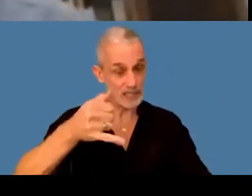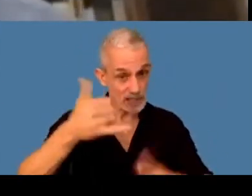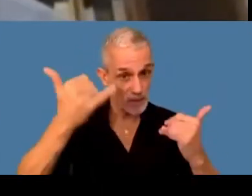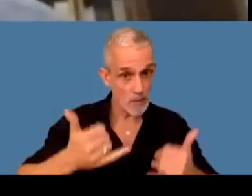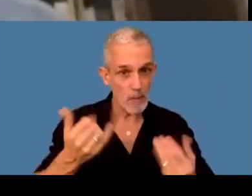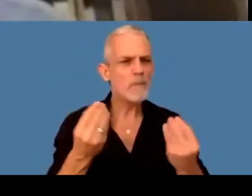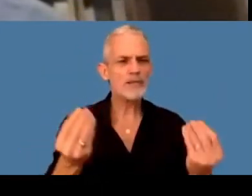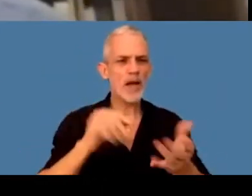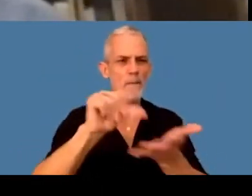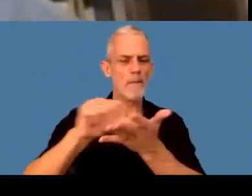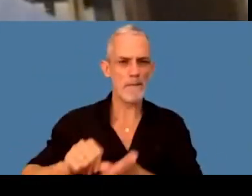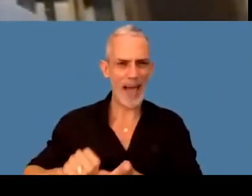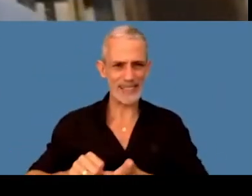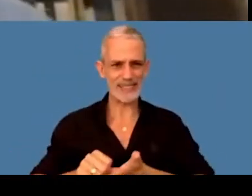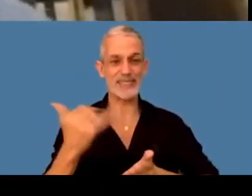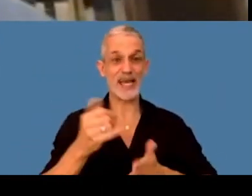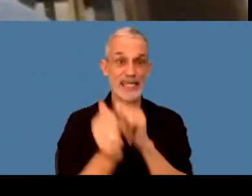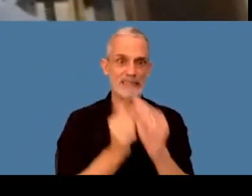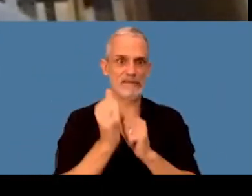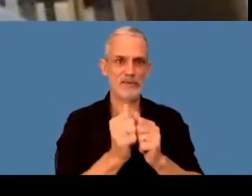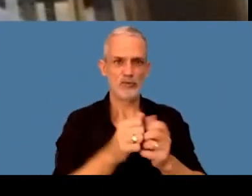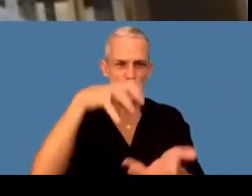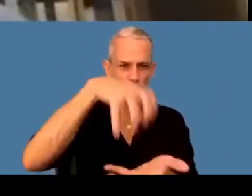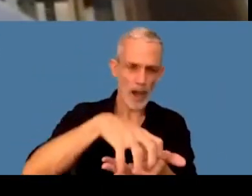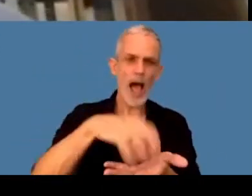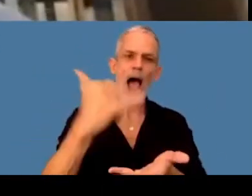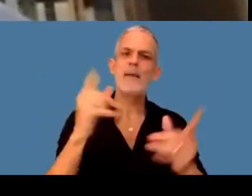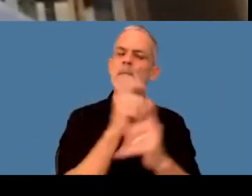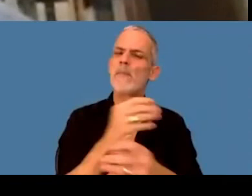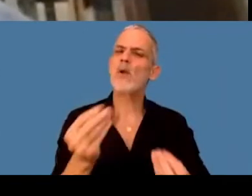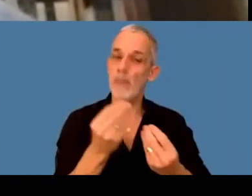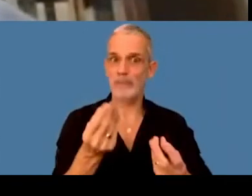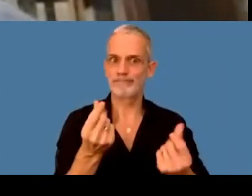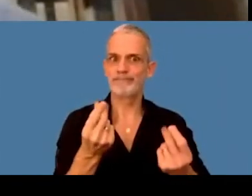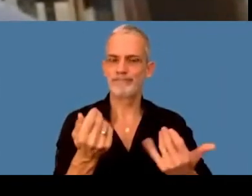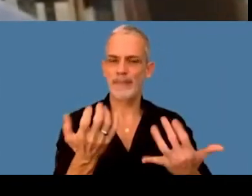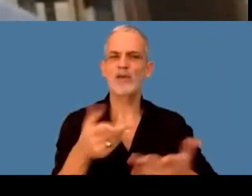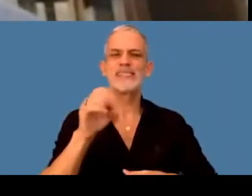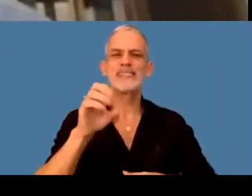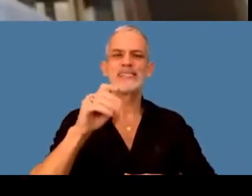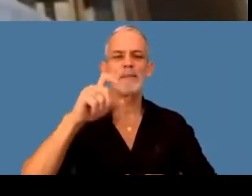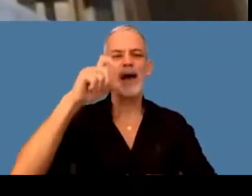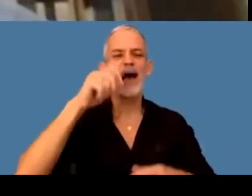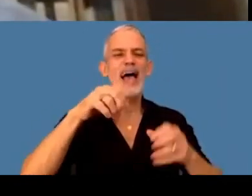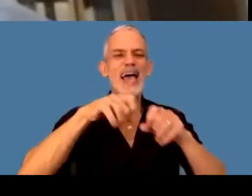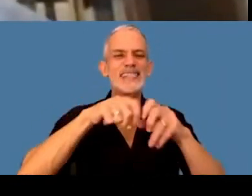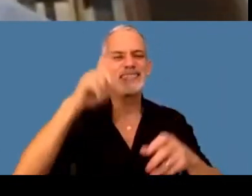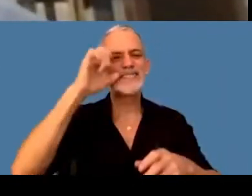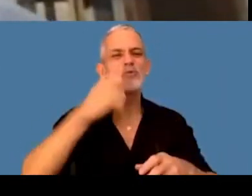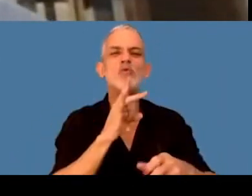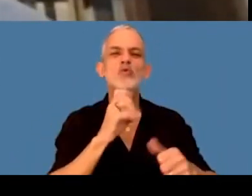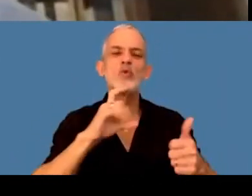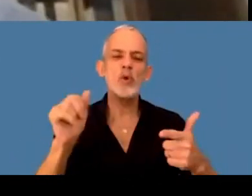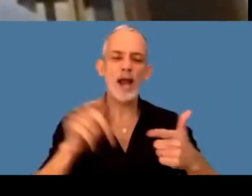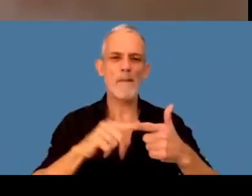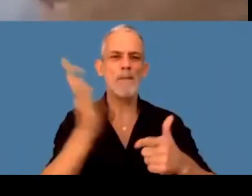los países que se industrializan hay un problema económico que se llama estructura productiva